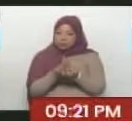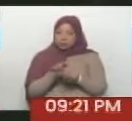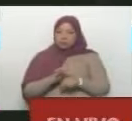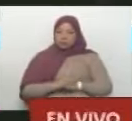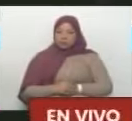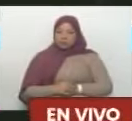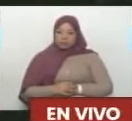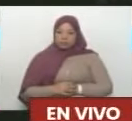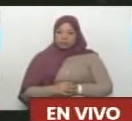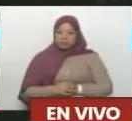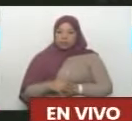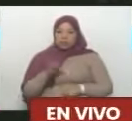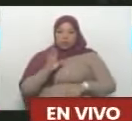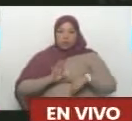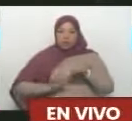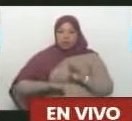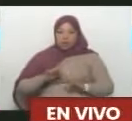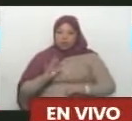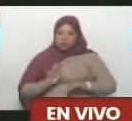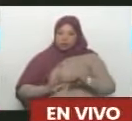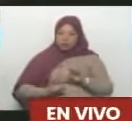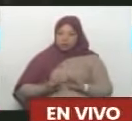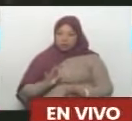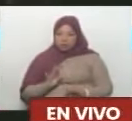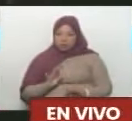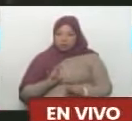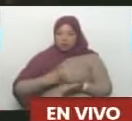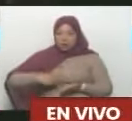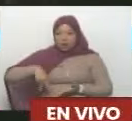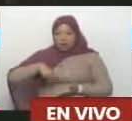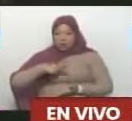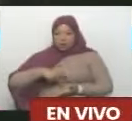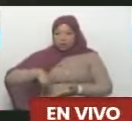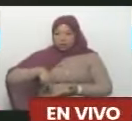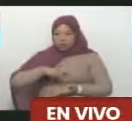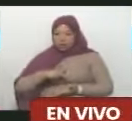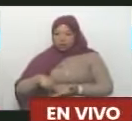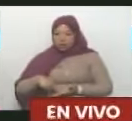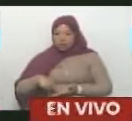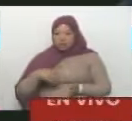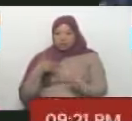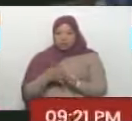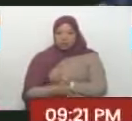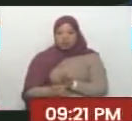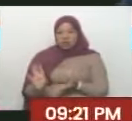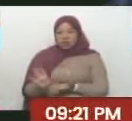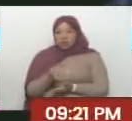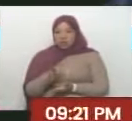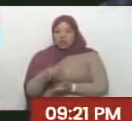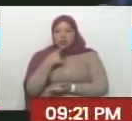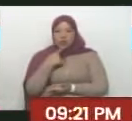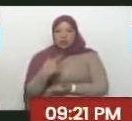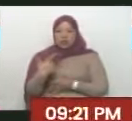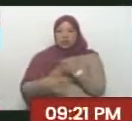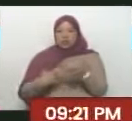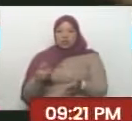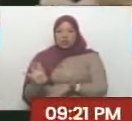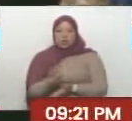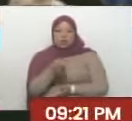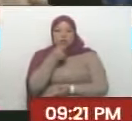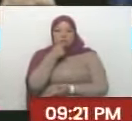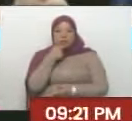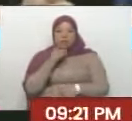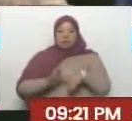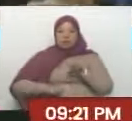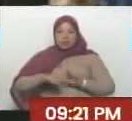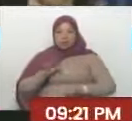manera como tocan, por la manera como bailan, o por la manera como cantan cuando dicen la calle está